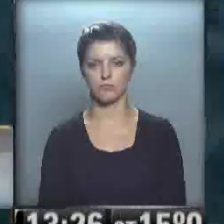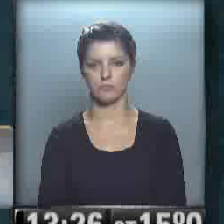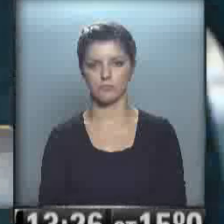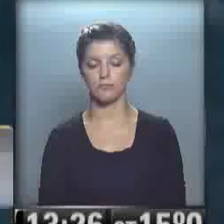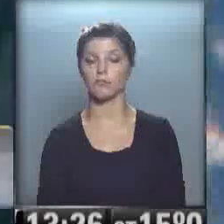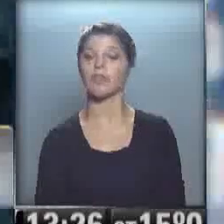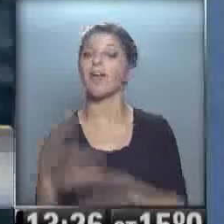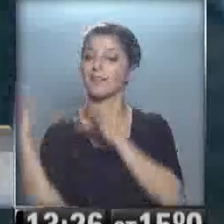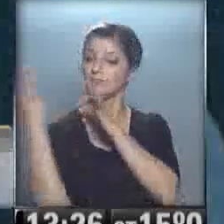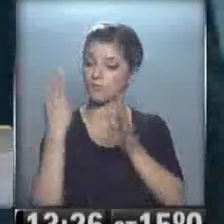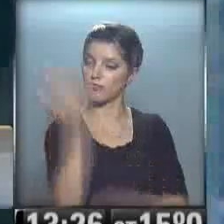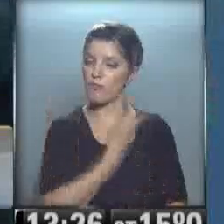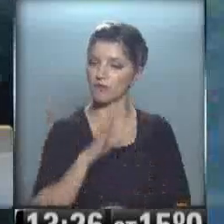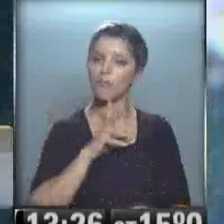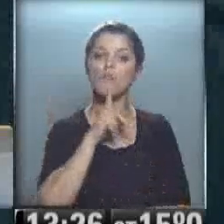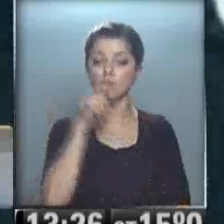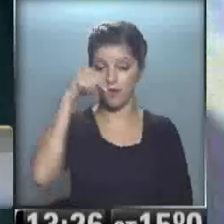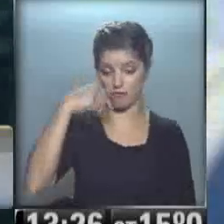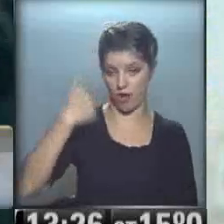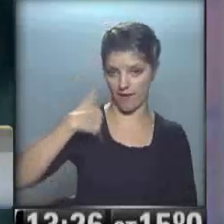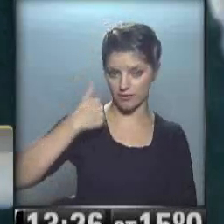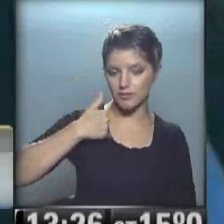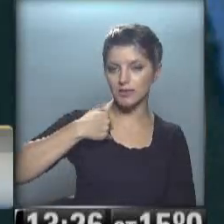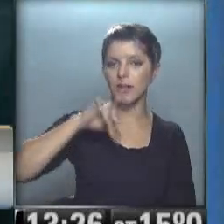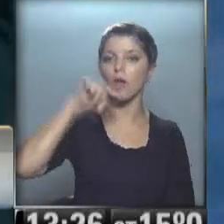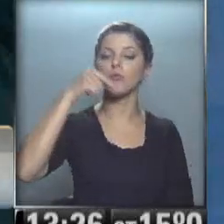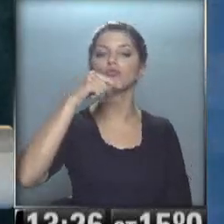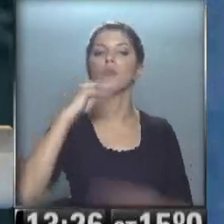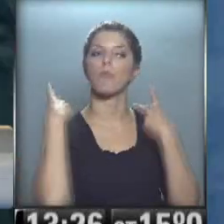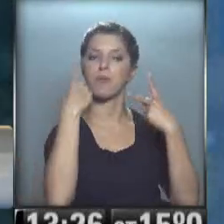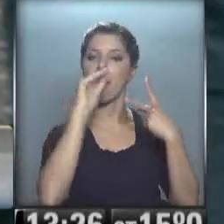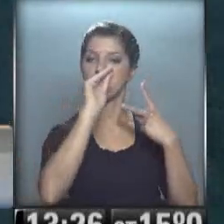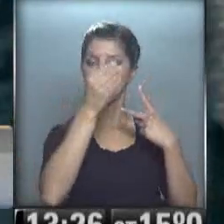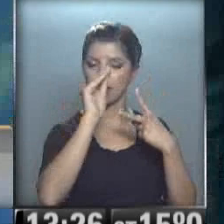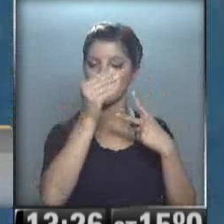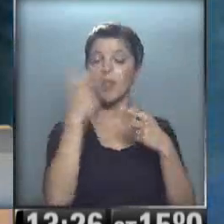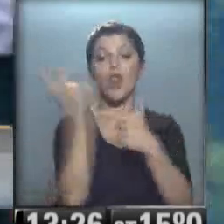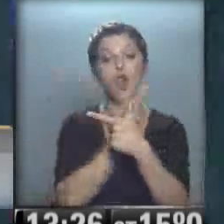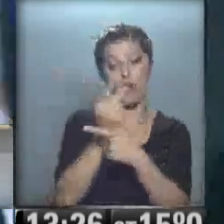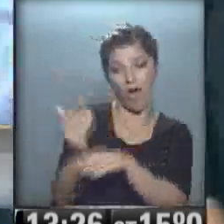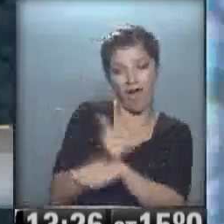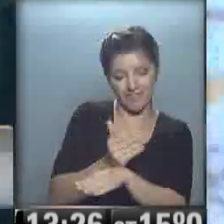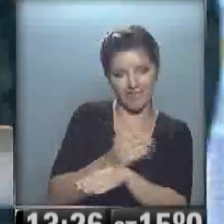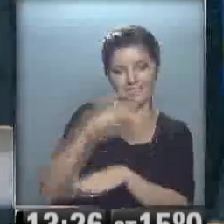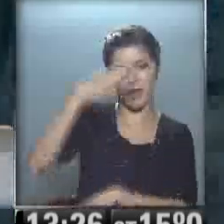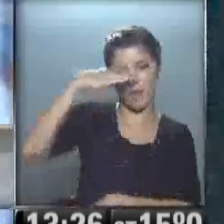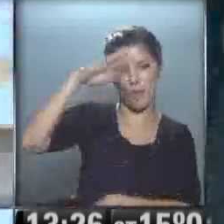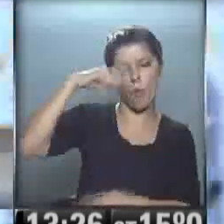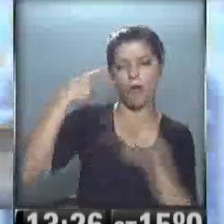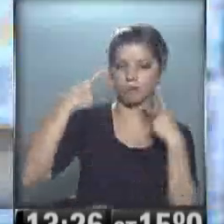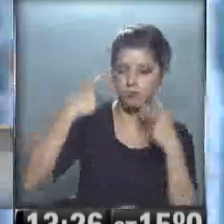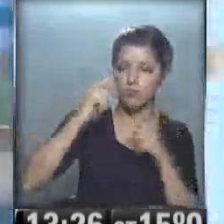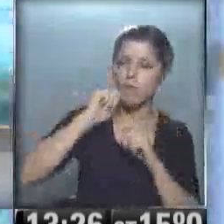la presencia del presidente Vladimir Putin en la Argentina y su próxima escala en Brasil ambas precedidas por una visita a Cuba